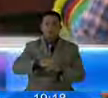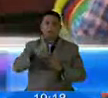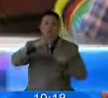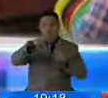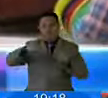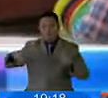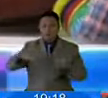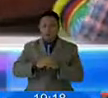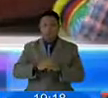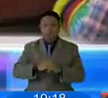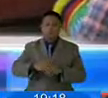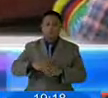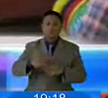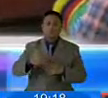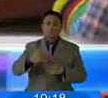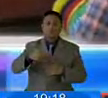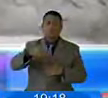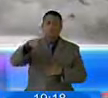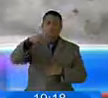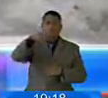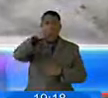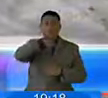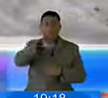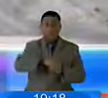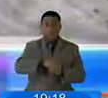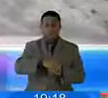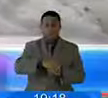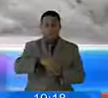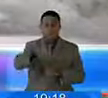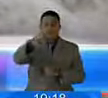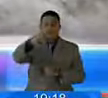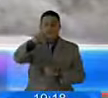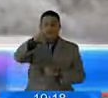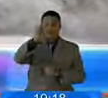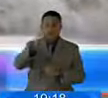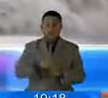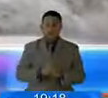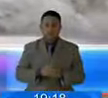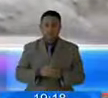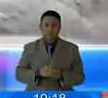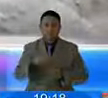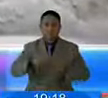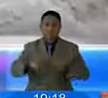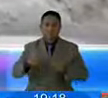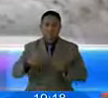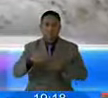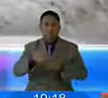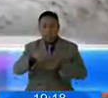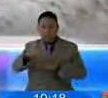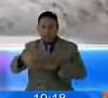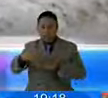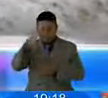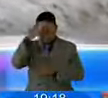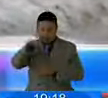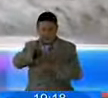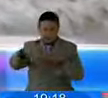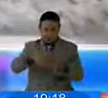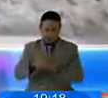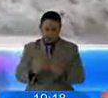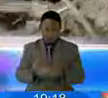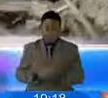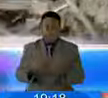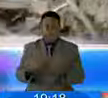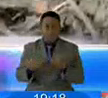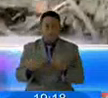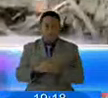y Tosagua. Y el día de hoy, bueno, algunas parroquias que hemos visto afectaciones que son de conocimiento público, hemos tenido que